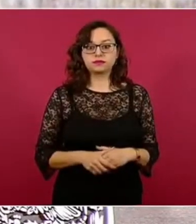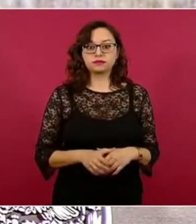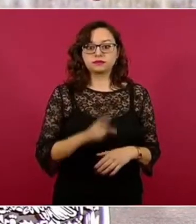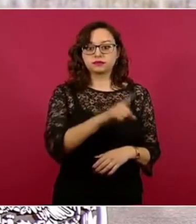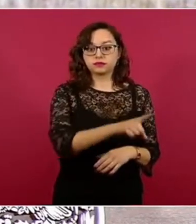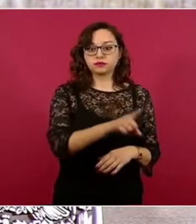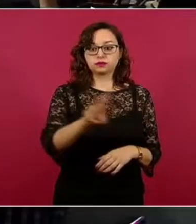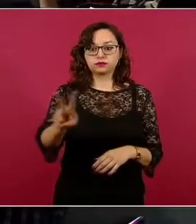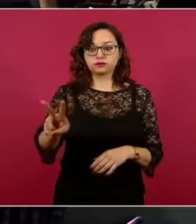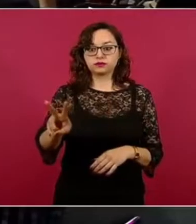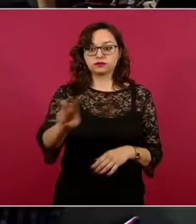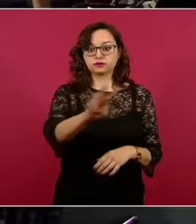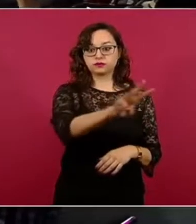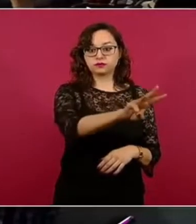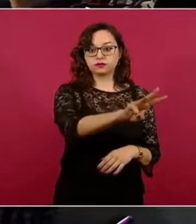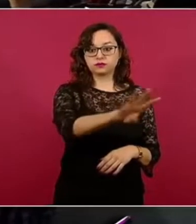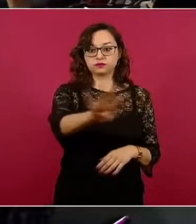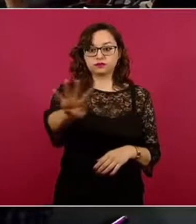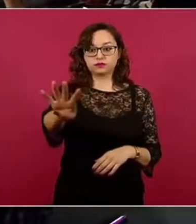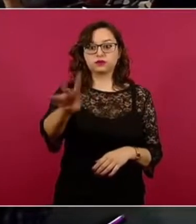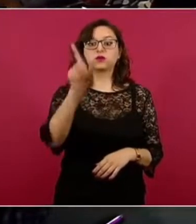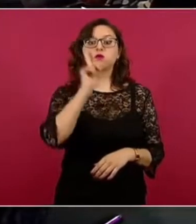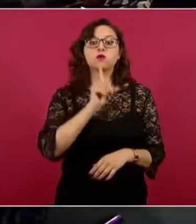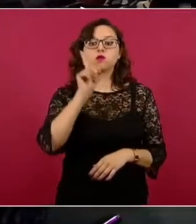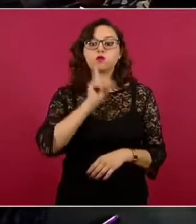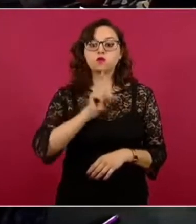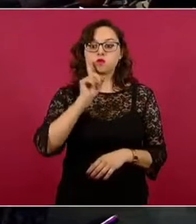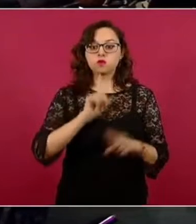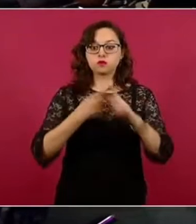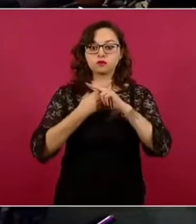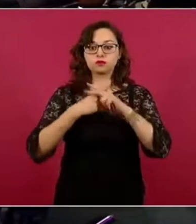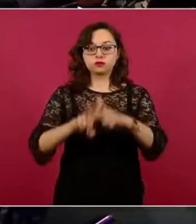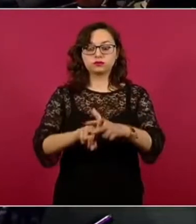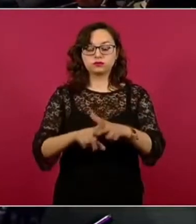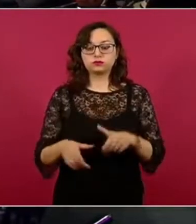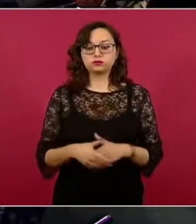1, 2, 3 y 4. 4 mujeres. Empezamos.